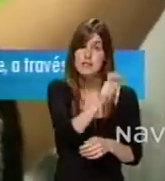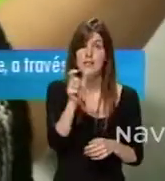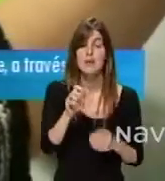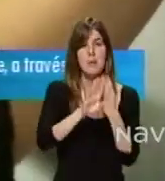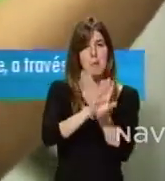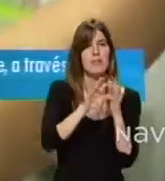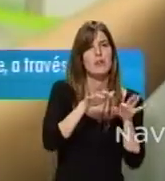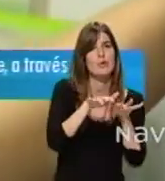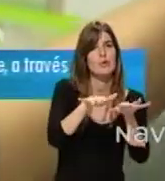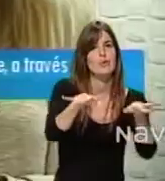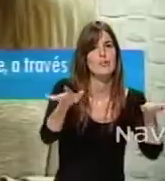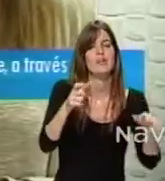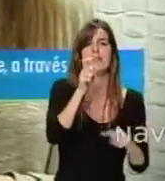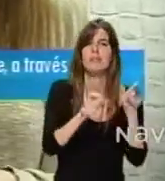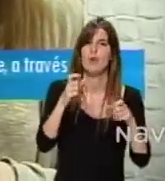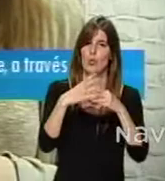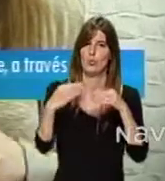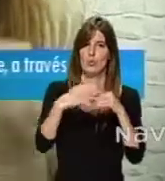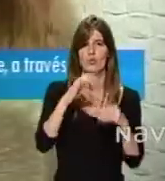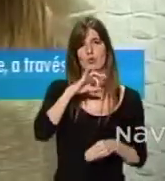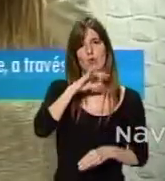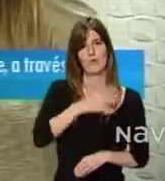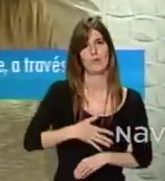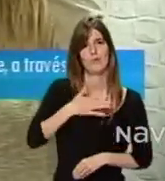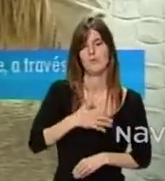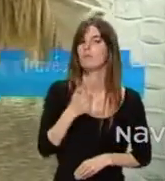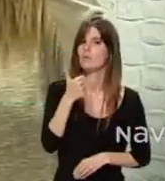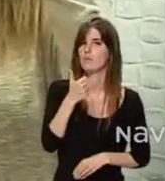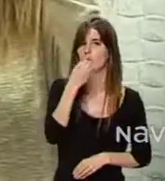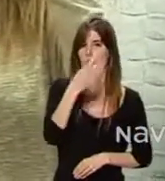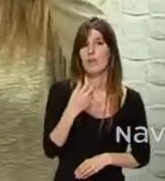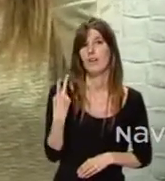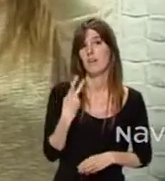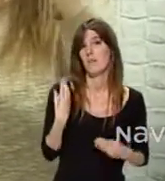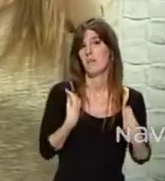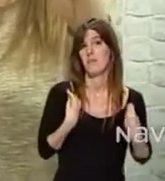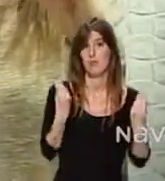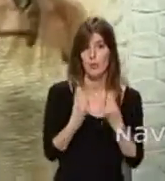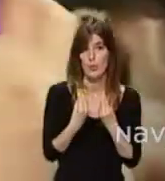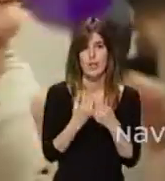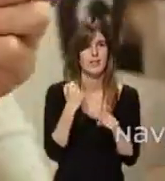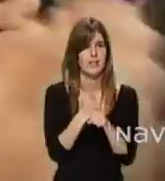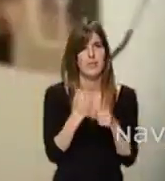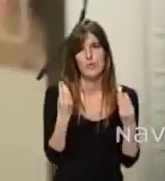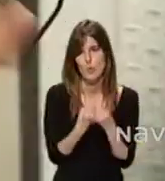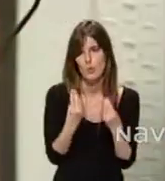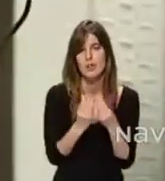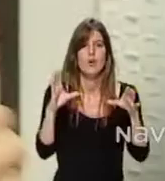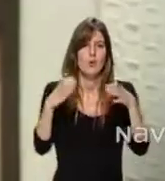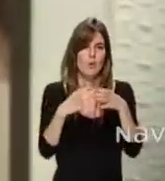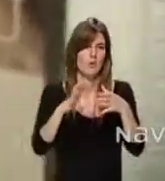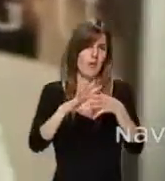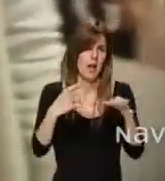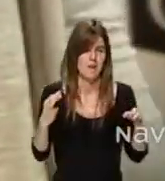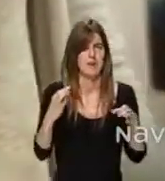bien, los clientes se van satisfechos, y nos va bien. Vivimos juntas, trabajamos juntas, también tenemos la misma cuadrilla de